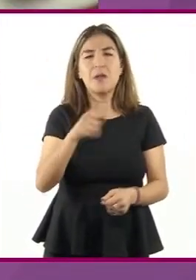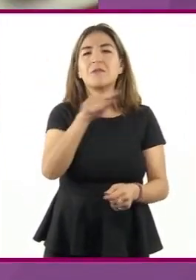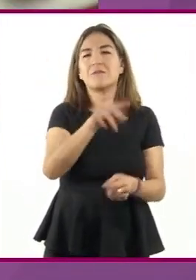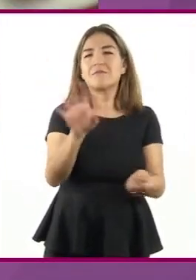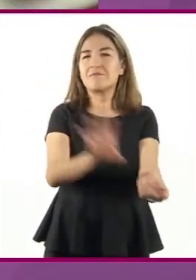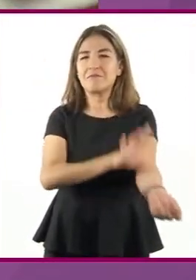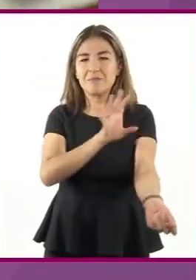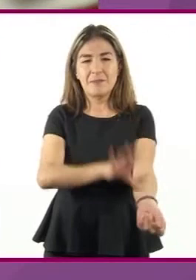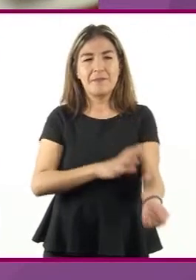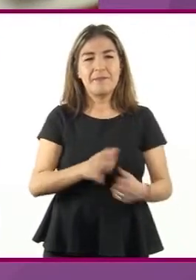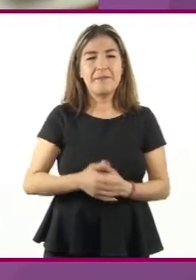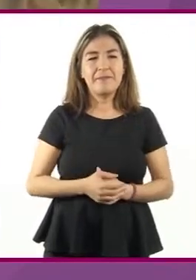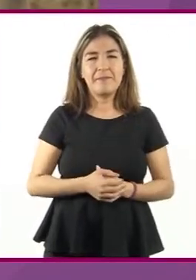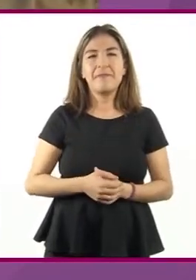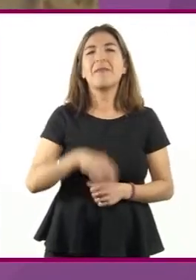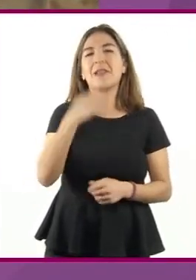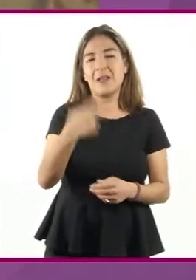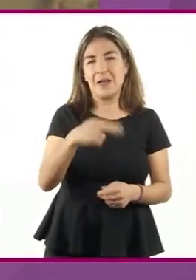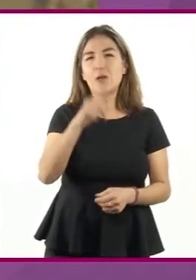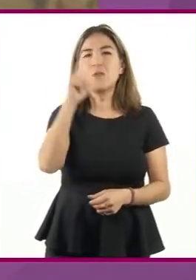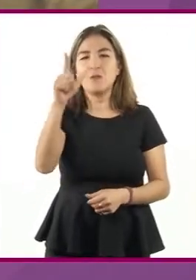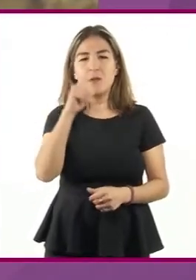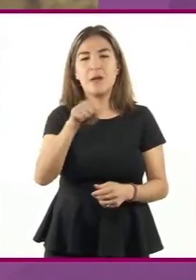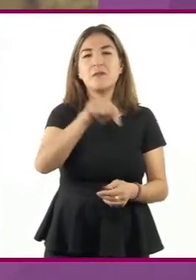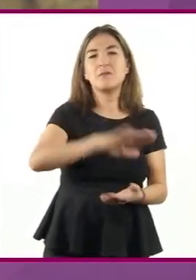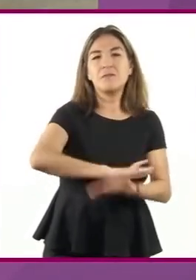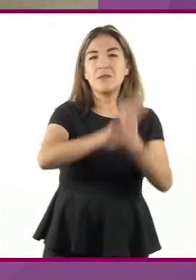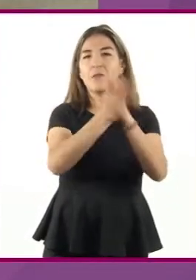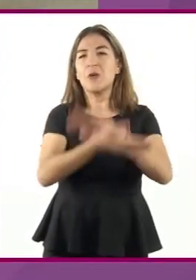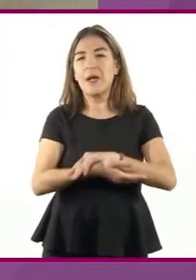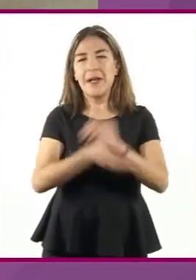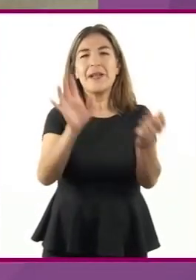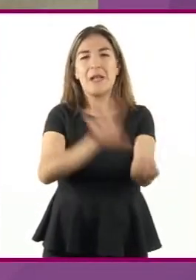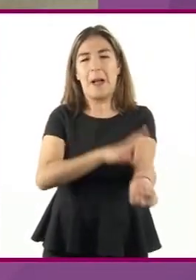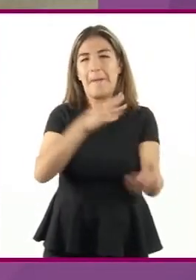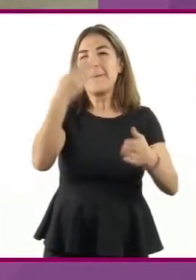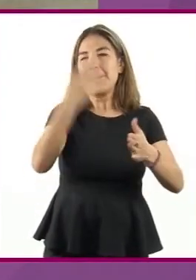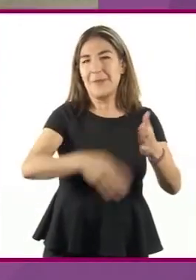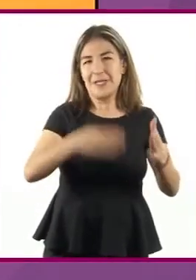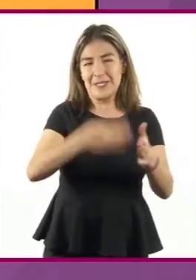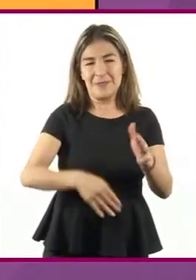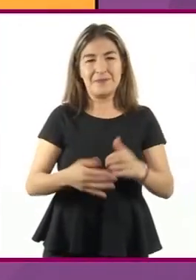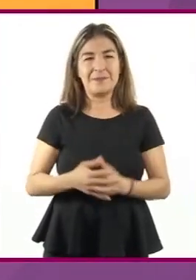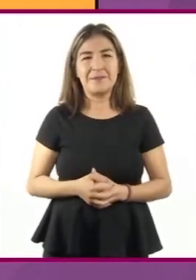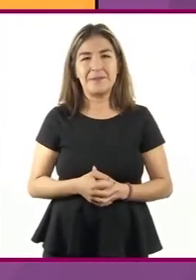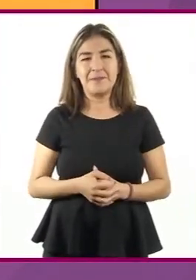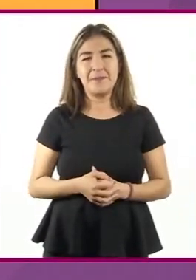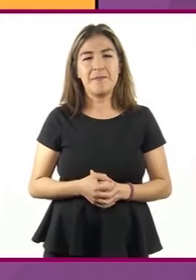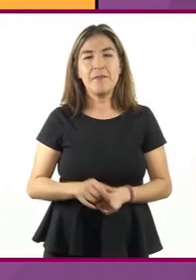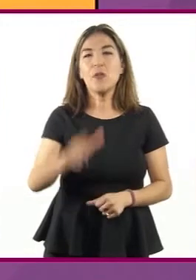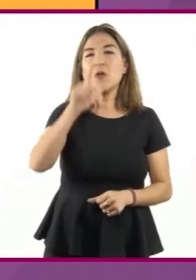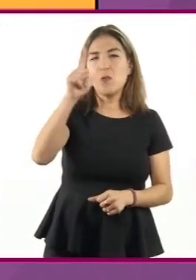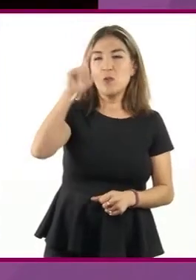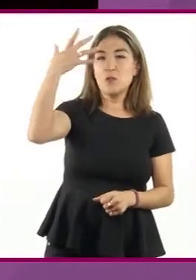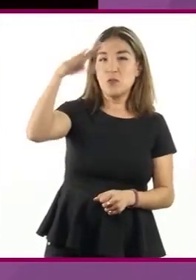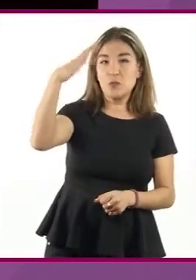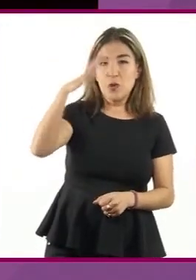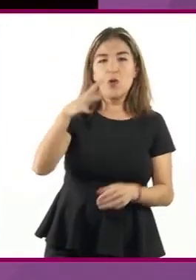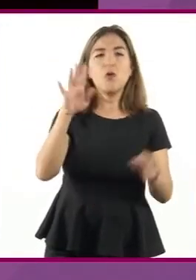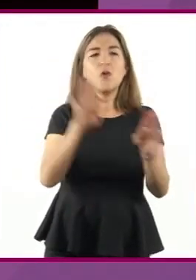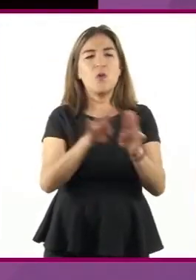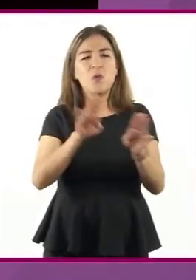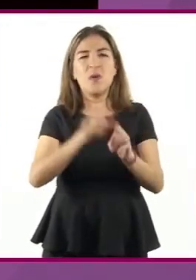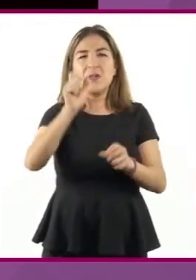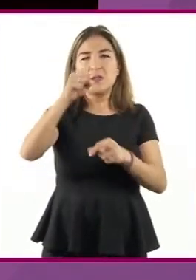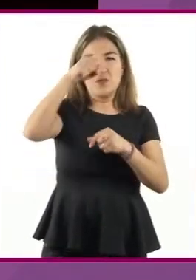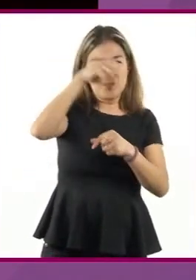energía llamada eléctrica, que se transforma en energía mecánica. La luz del sol y las ondas de